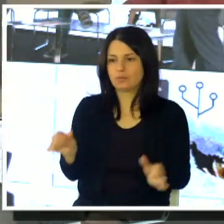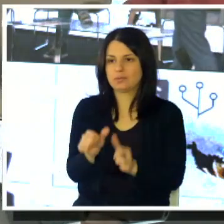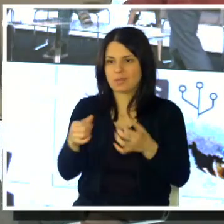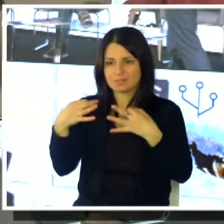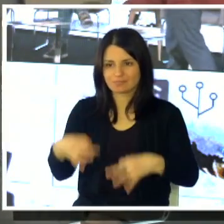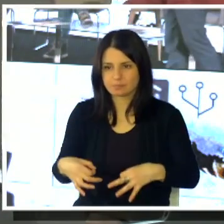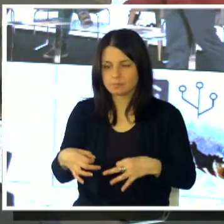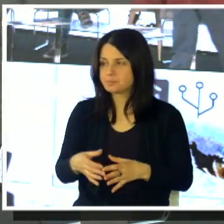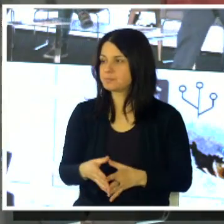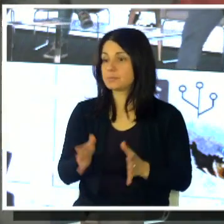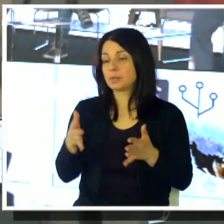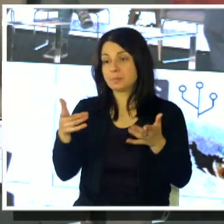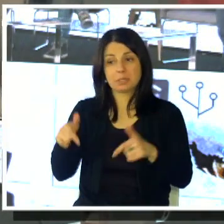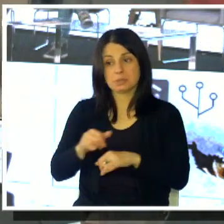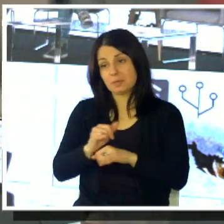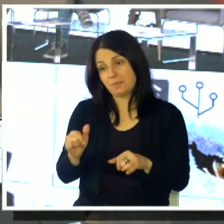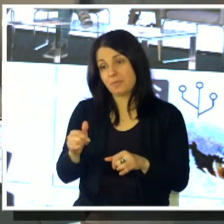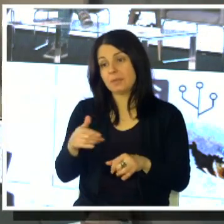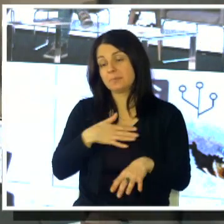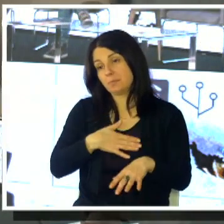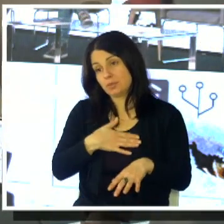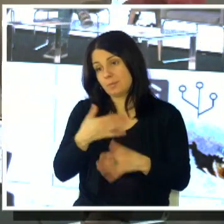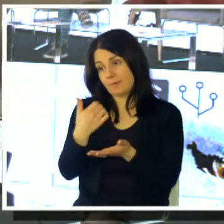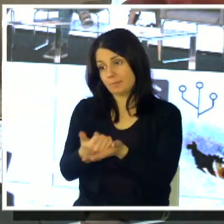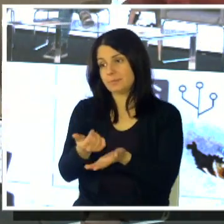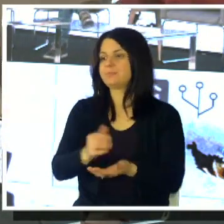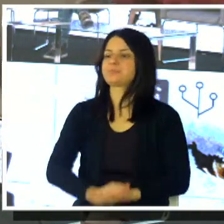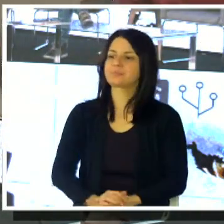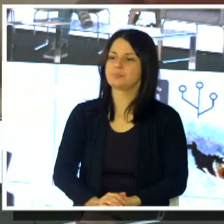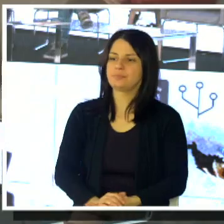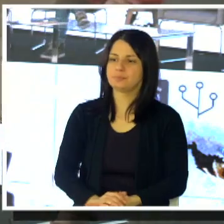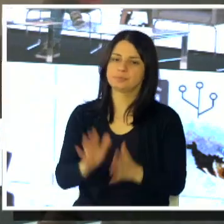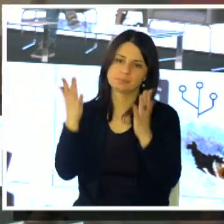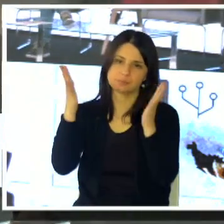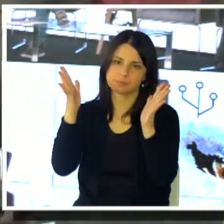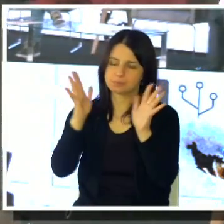Bueno, eso es todo. Muy amables por su atención.